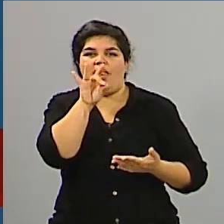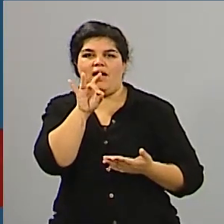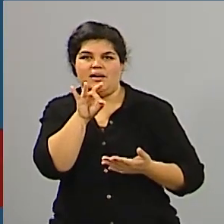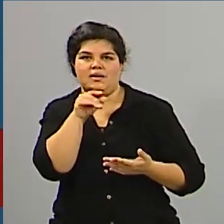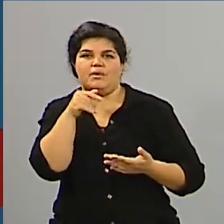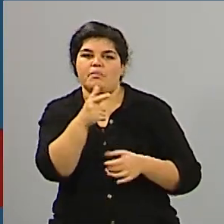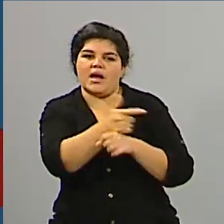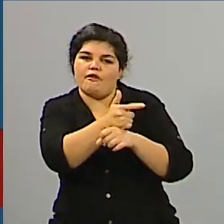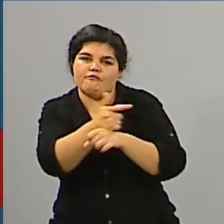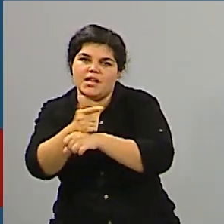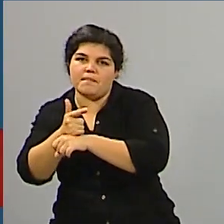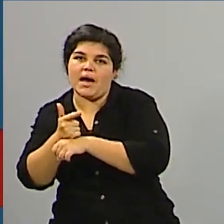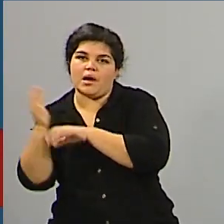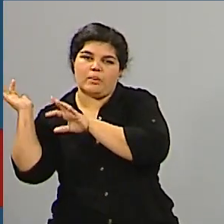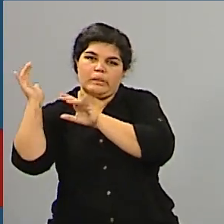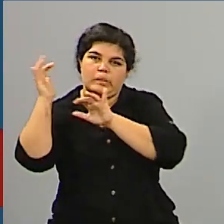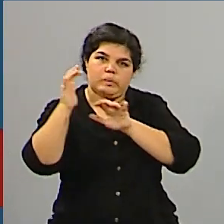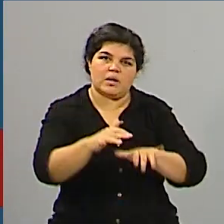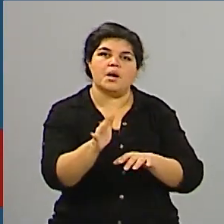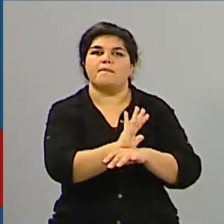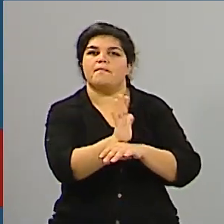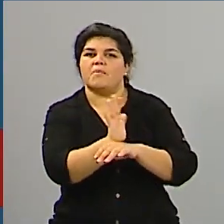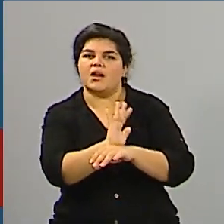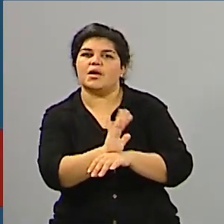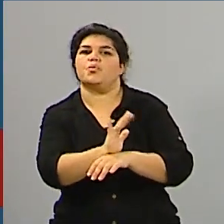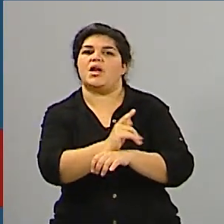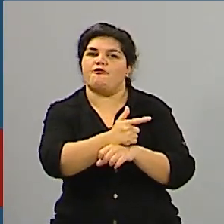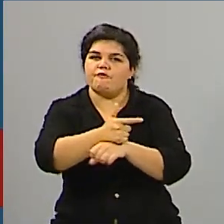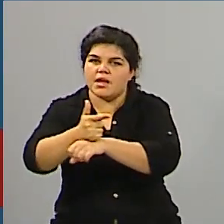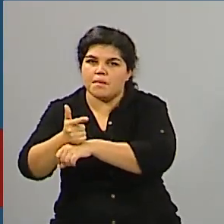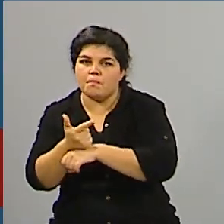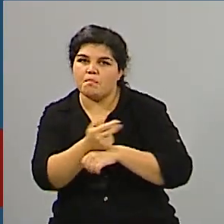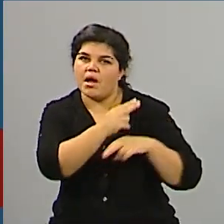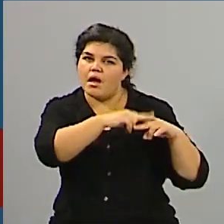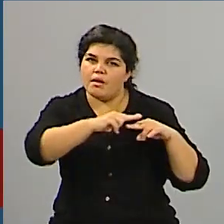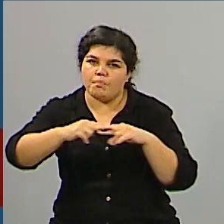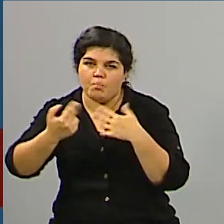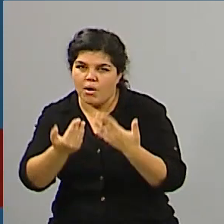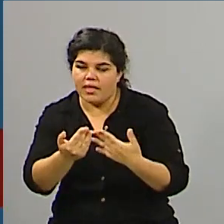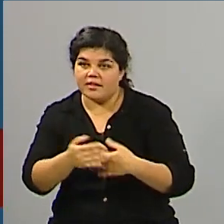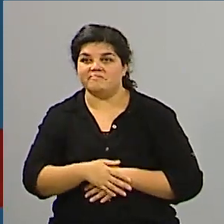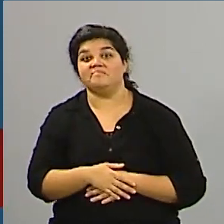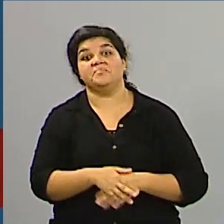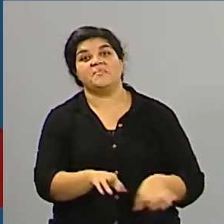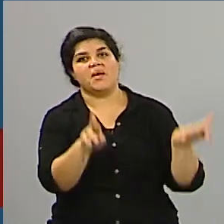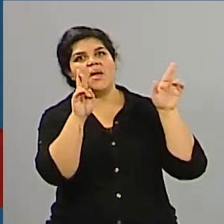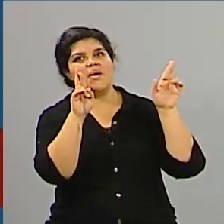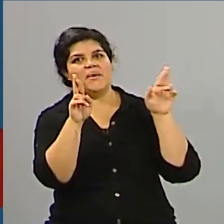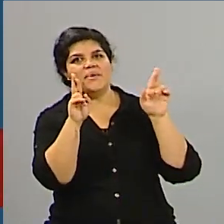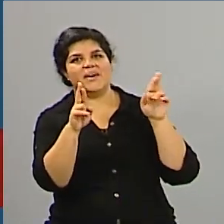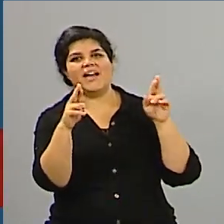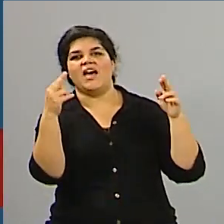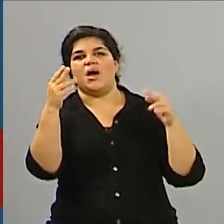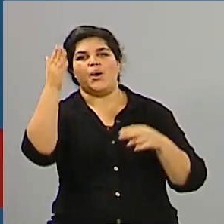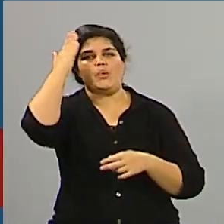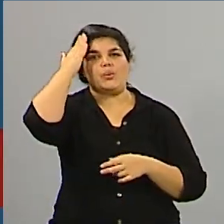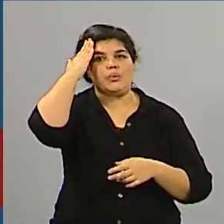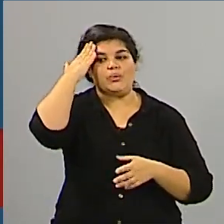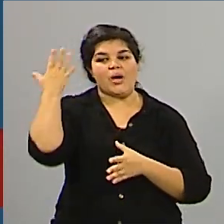no cumplen con los requisitos, y bueno, eso la verdad que es un riesgo para el pasajero, es un riesgo para